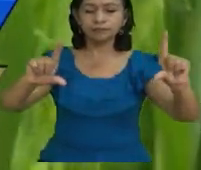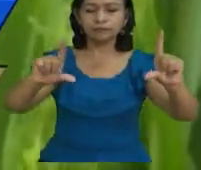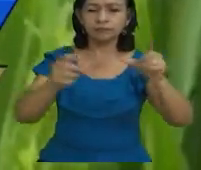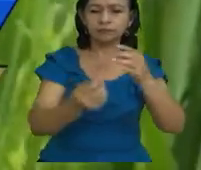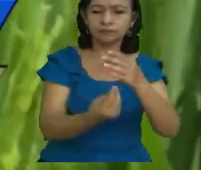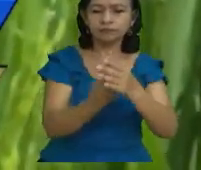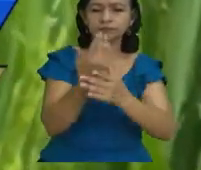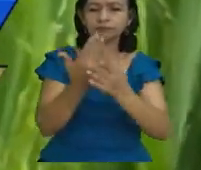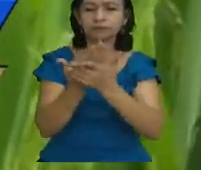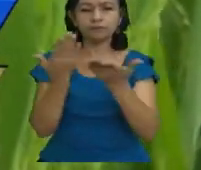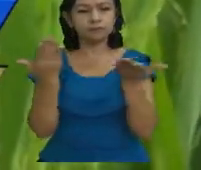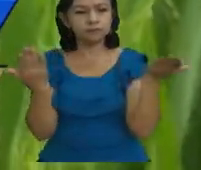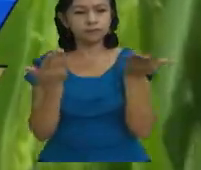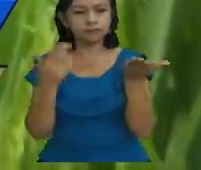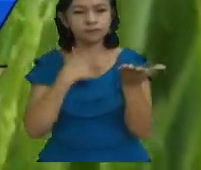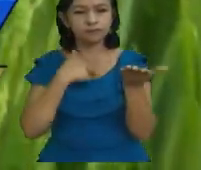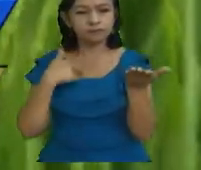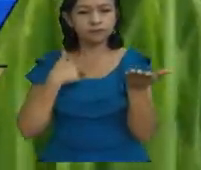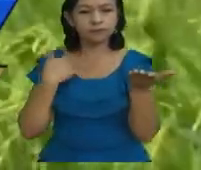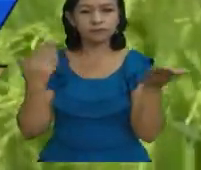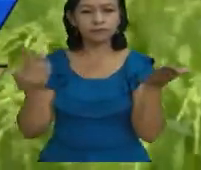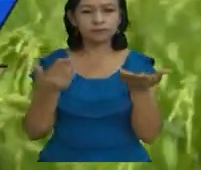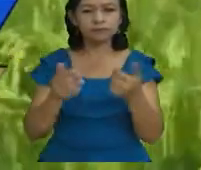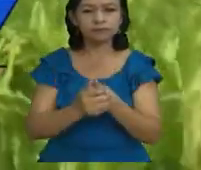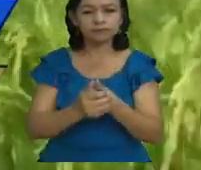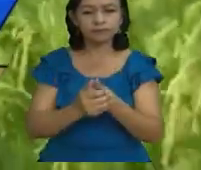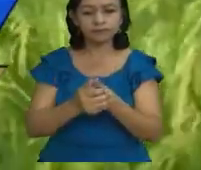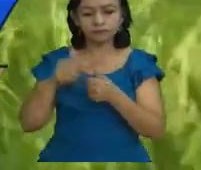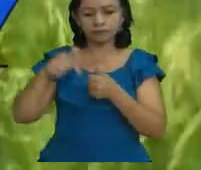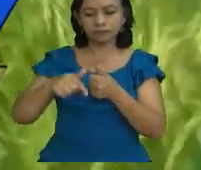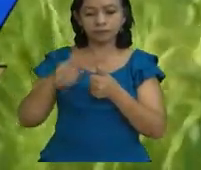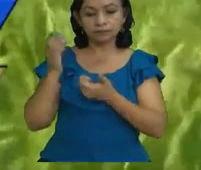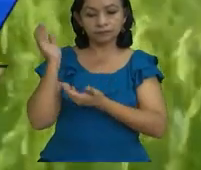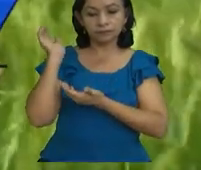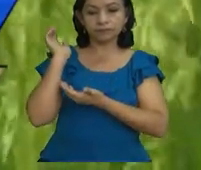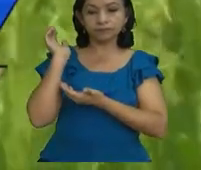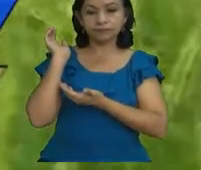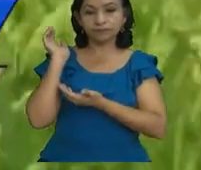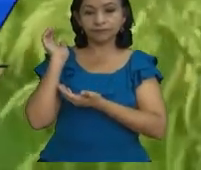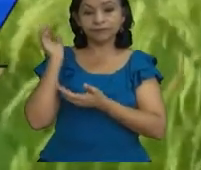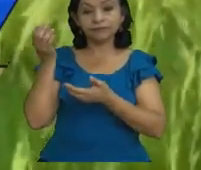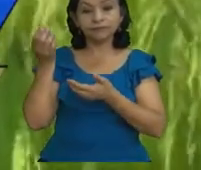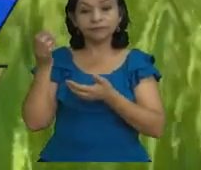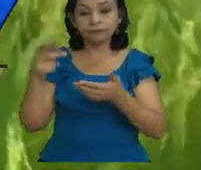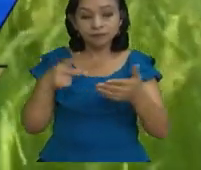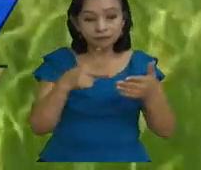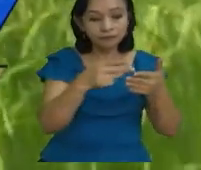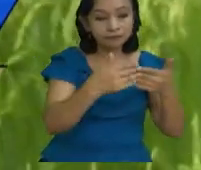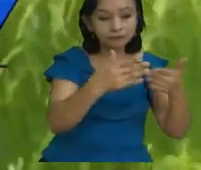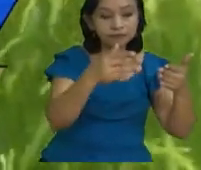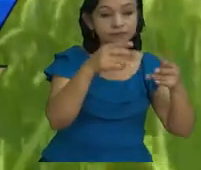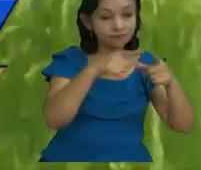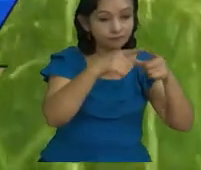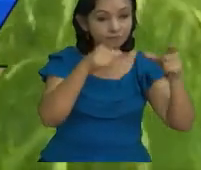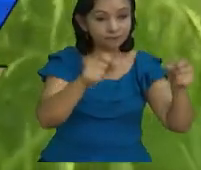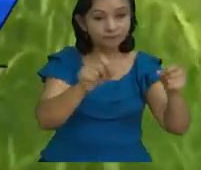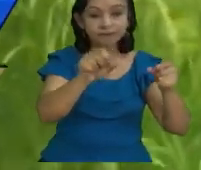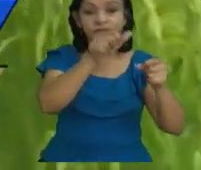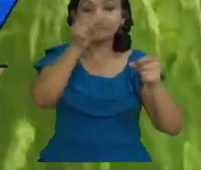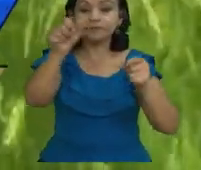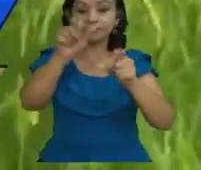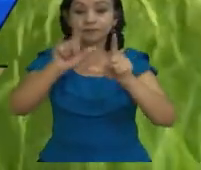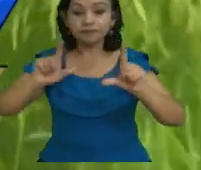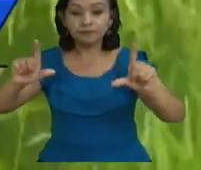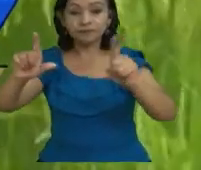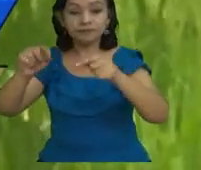de chompipes. Hace poco inauguramos una aquí en Campos Azules, Mazatepe. Esta semana vamos a inaugurar otra aquí en Managua, vamos a